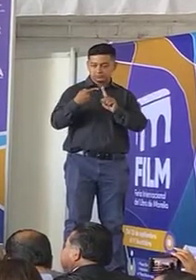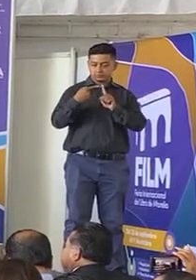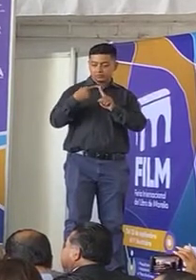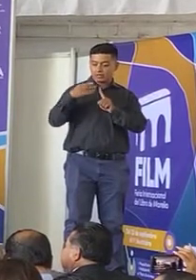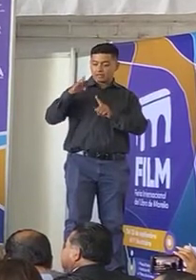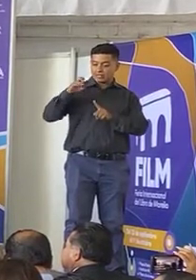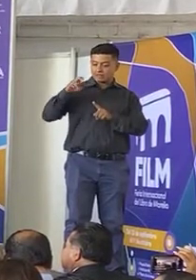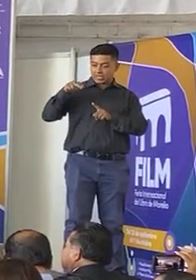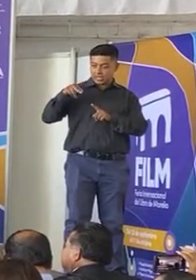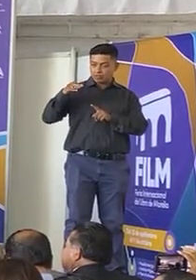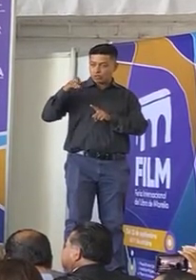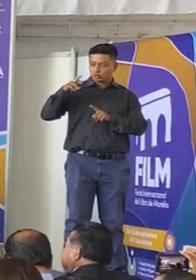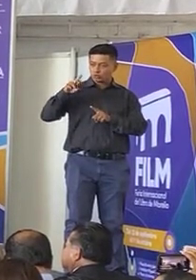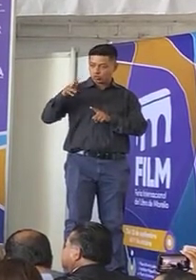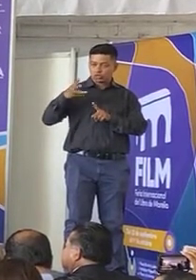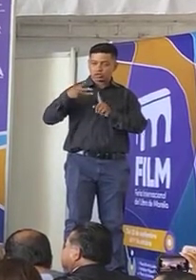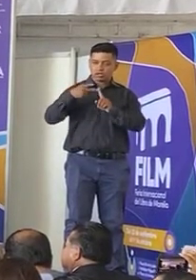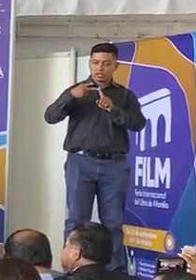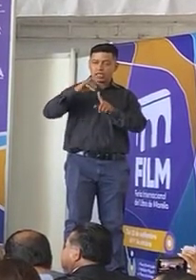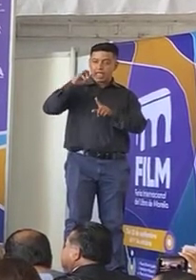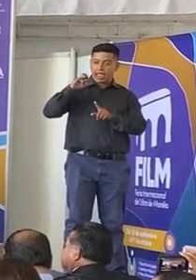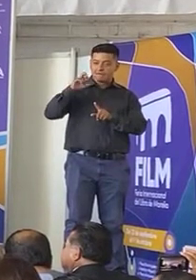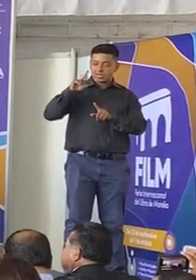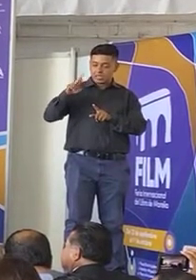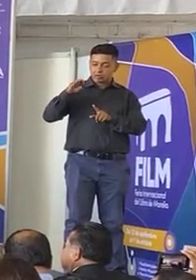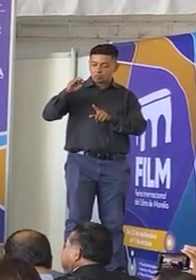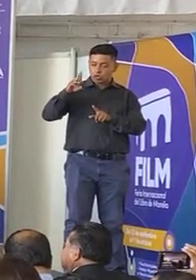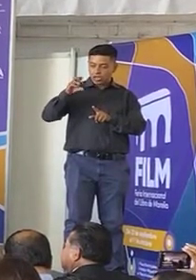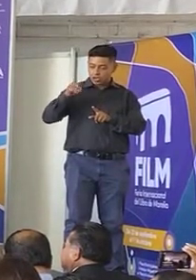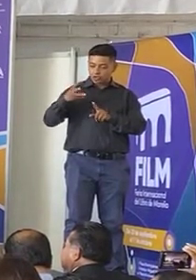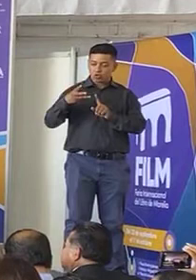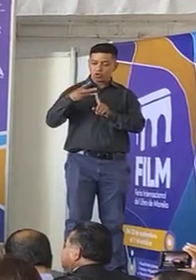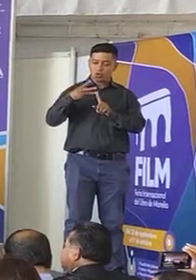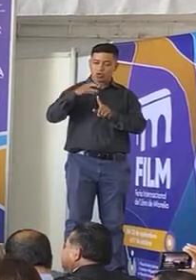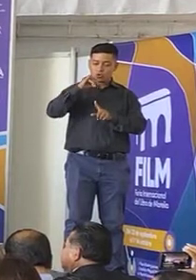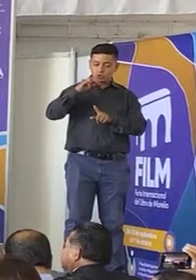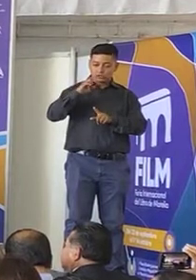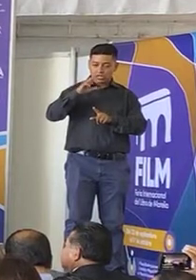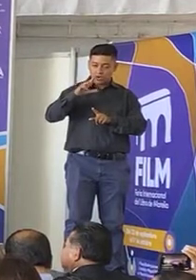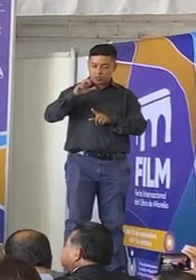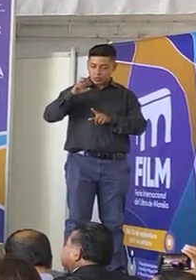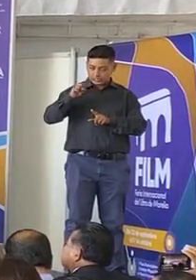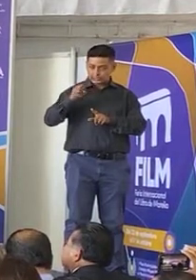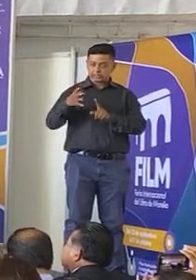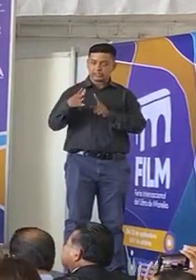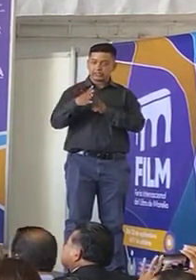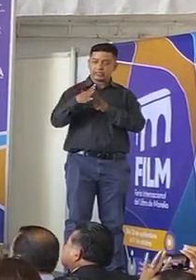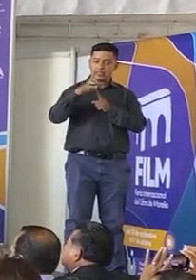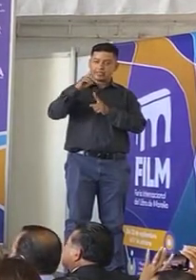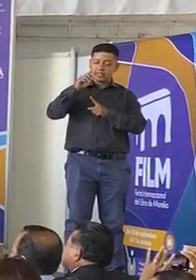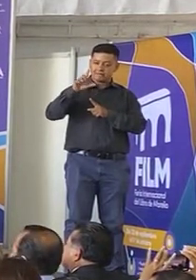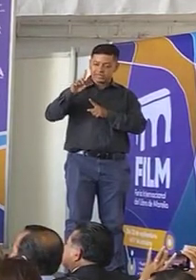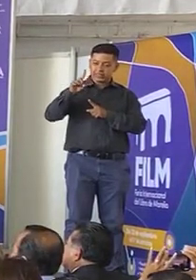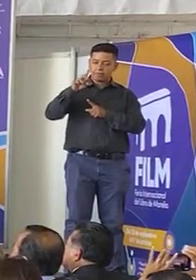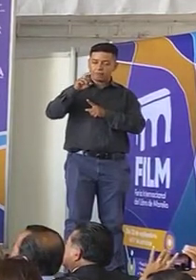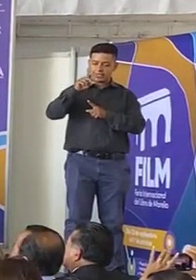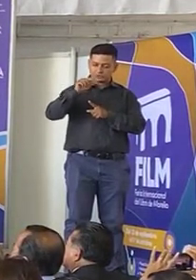Vivian Monsur, Javier Coello Trejo, José Luis Trueba Lara, David Pastor